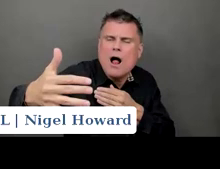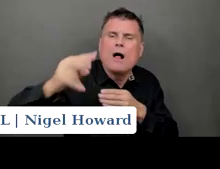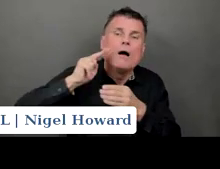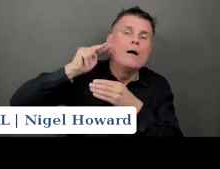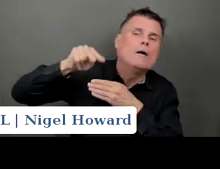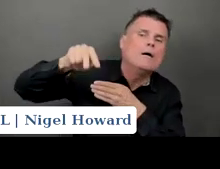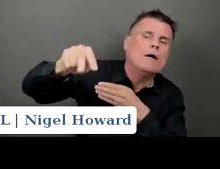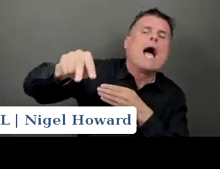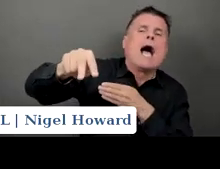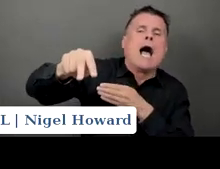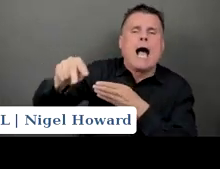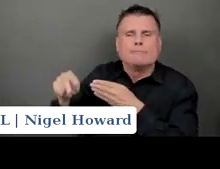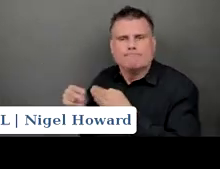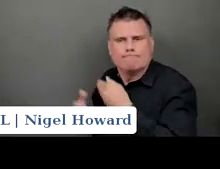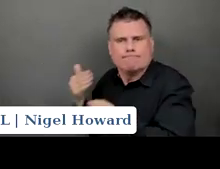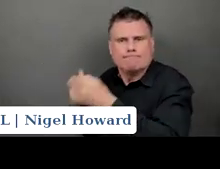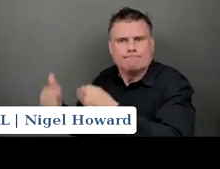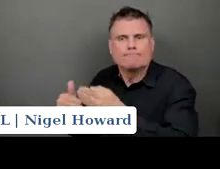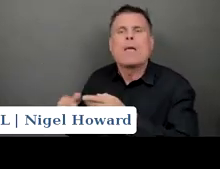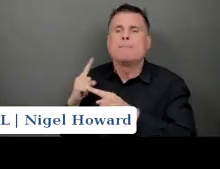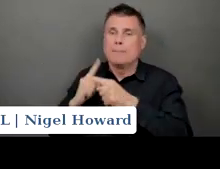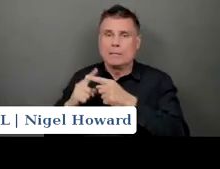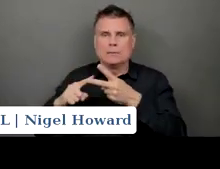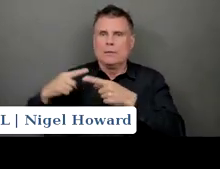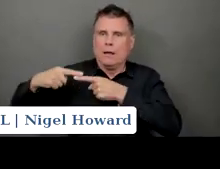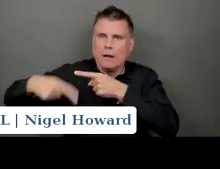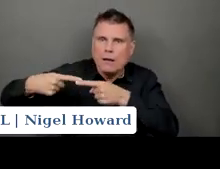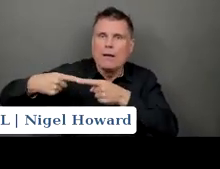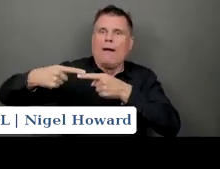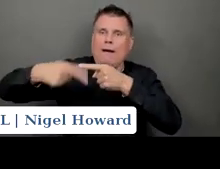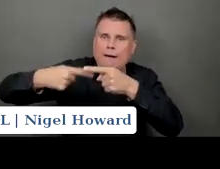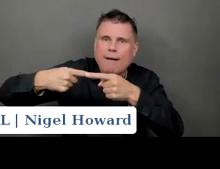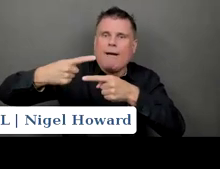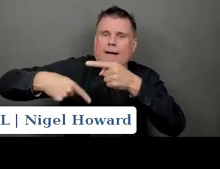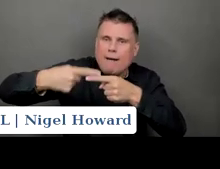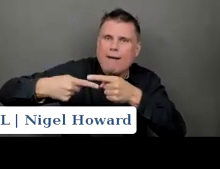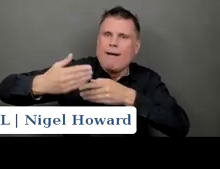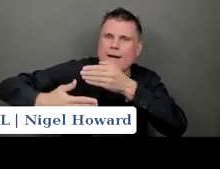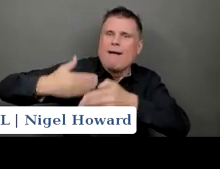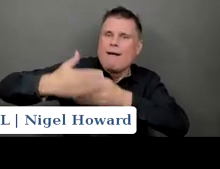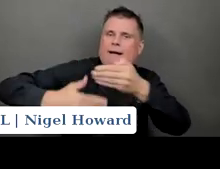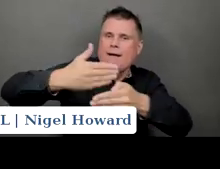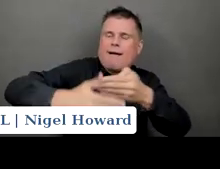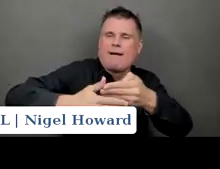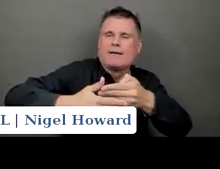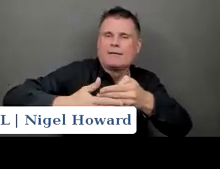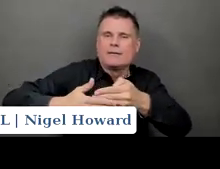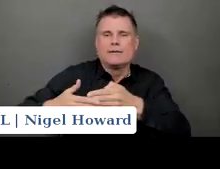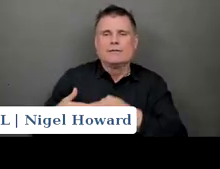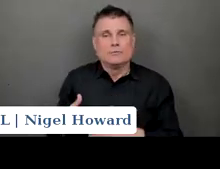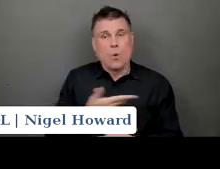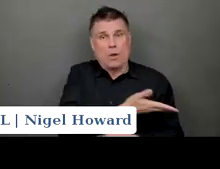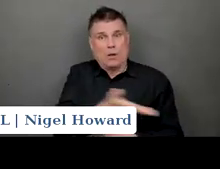derecho universal, y que el cuidado de calidad sea un derecho universal para todas las personas que lo requieran dentro